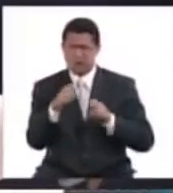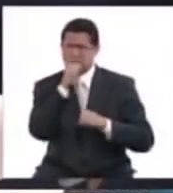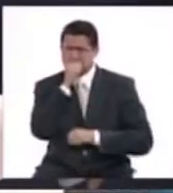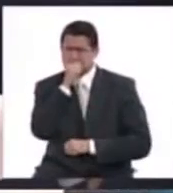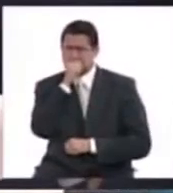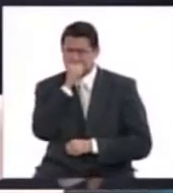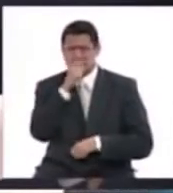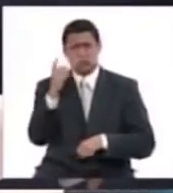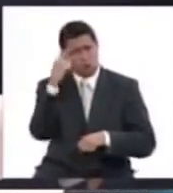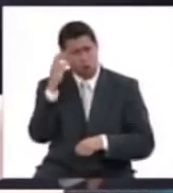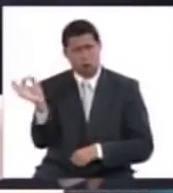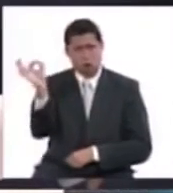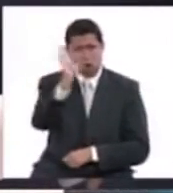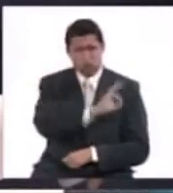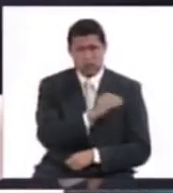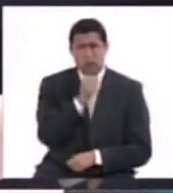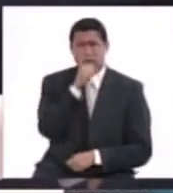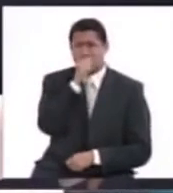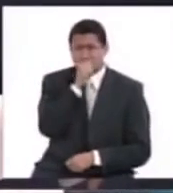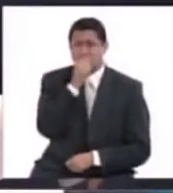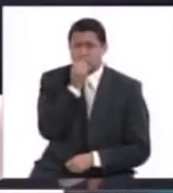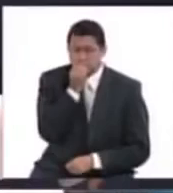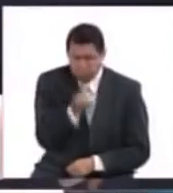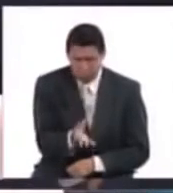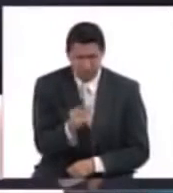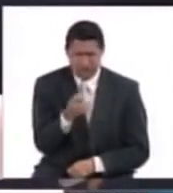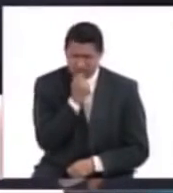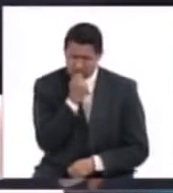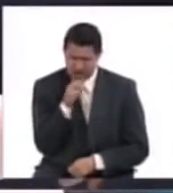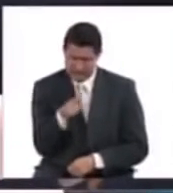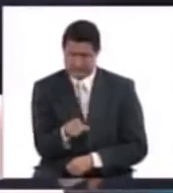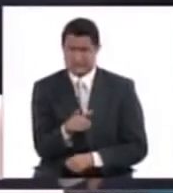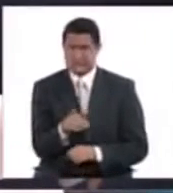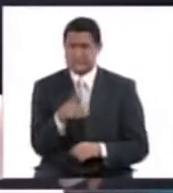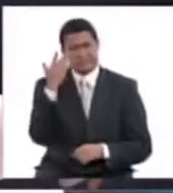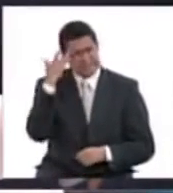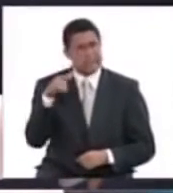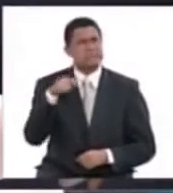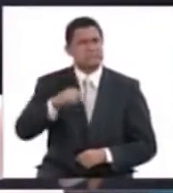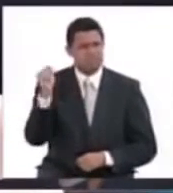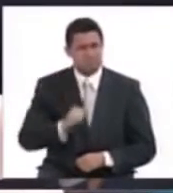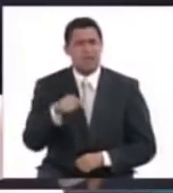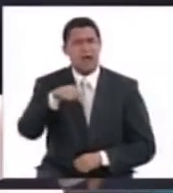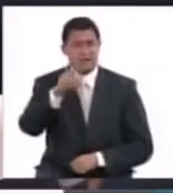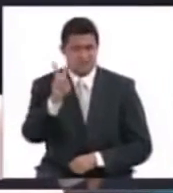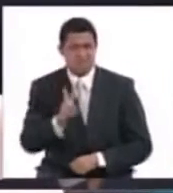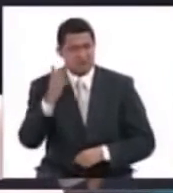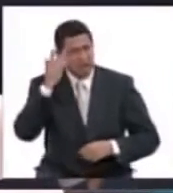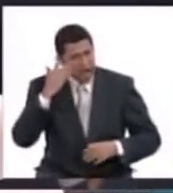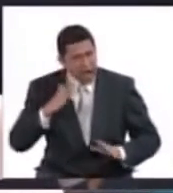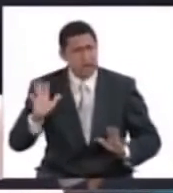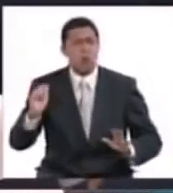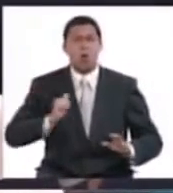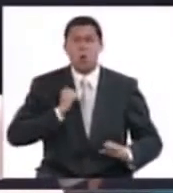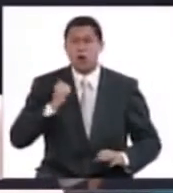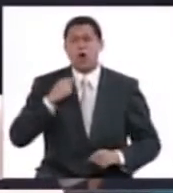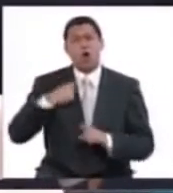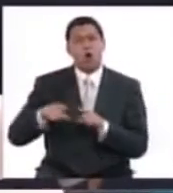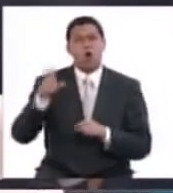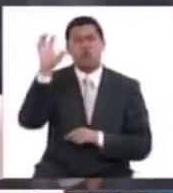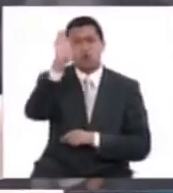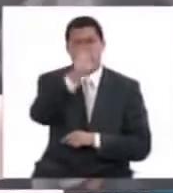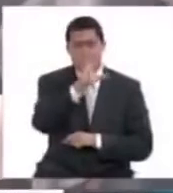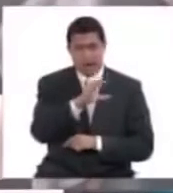a lo largo del día y la expectoración es purulenta. Eso hace sospechar, y sobre todo si vive en Venezuela o en cualquier país de